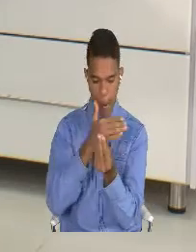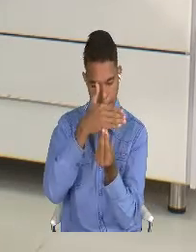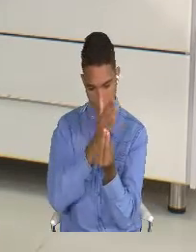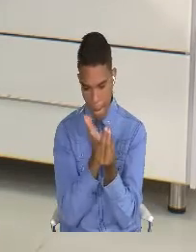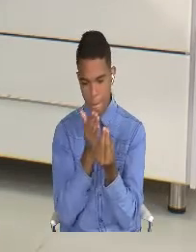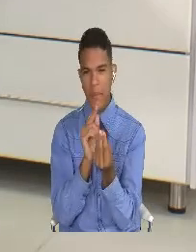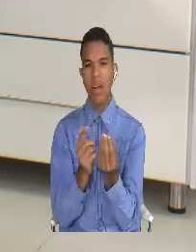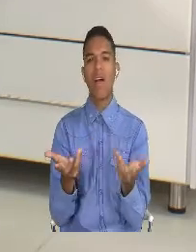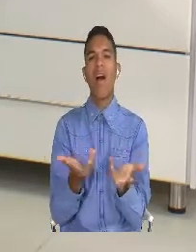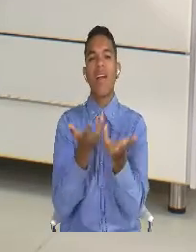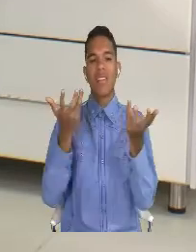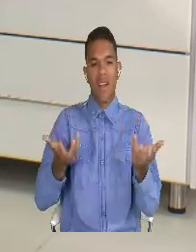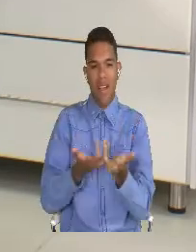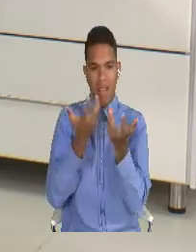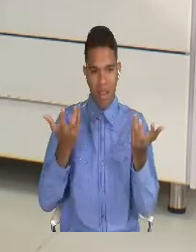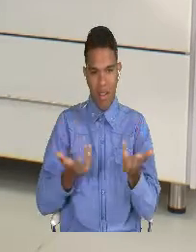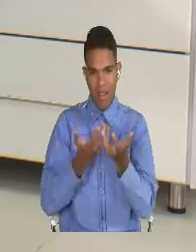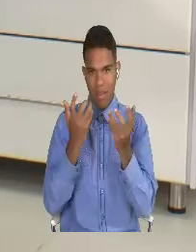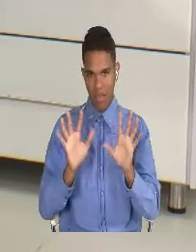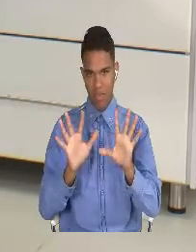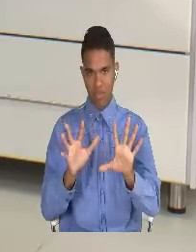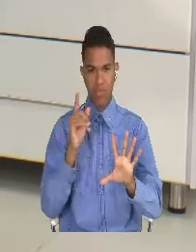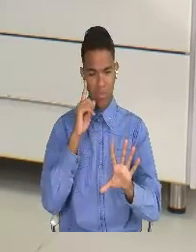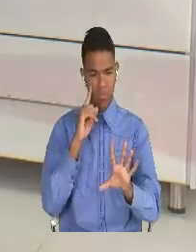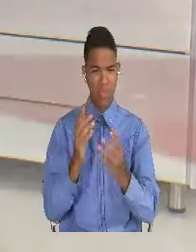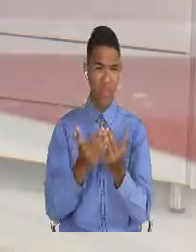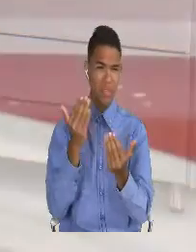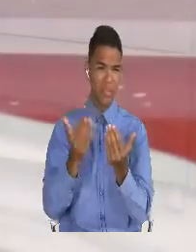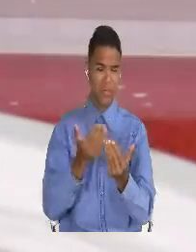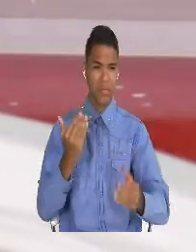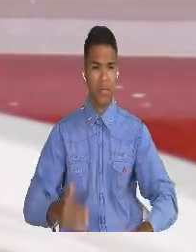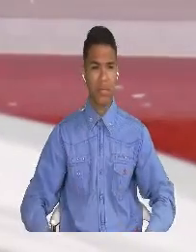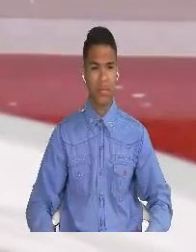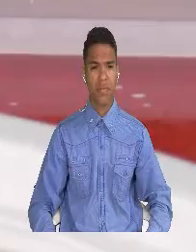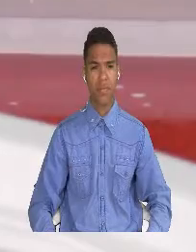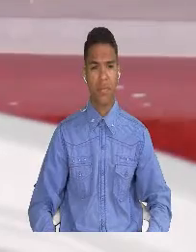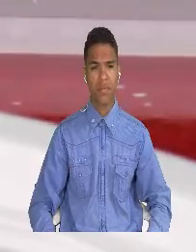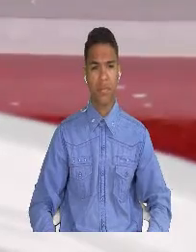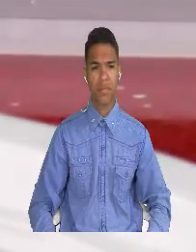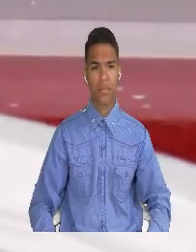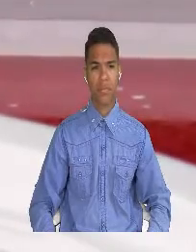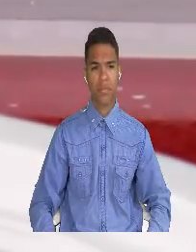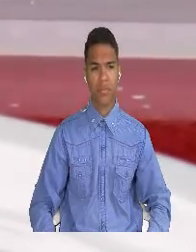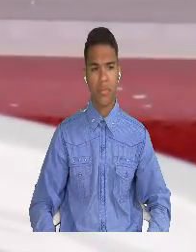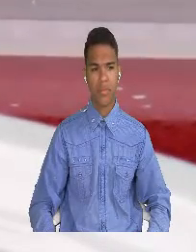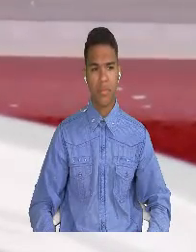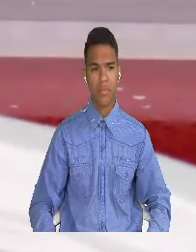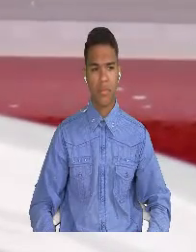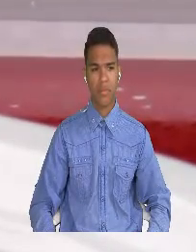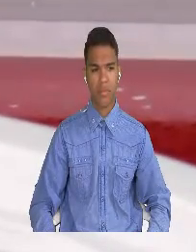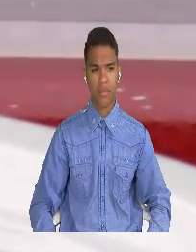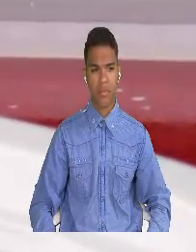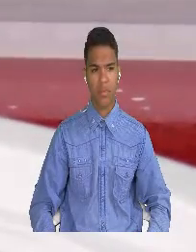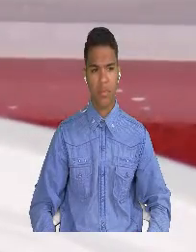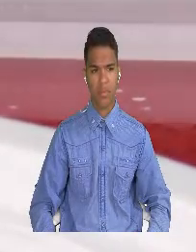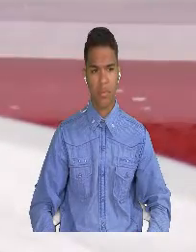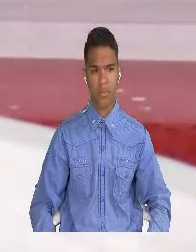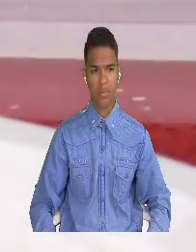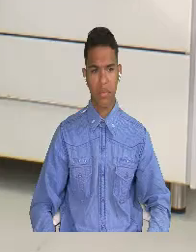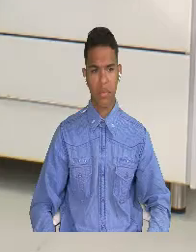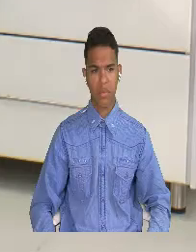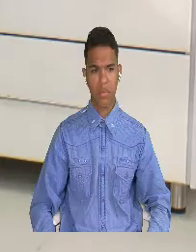ensaladita muy, muy práctica, ¿sí? Vamos a aplicar nuestra fresa, listo, por aquí, yo creo que con eso está